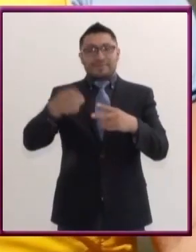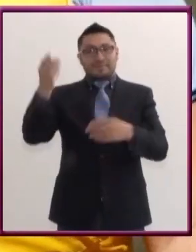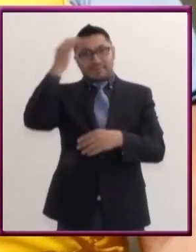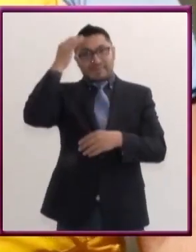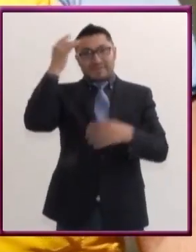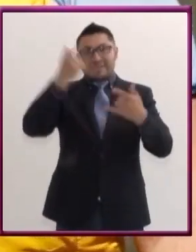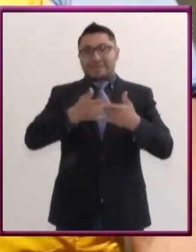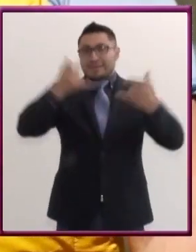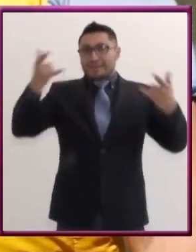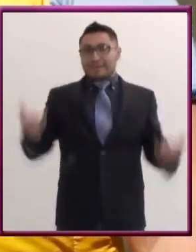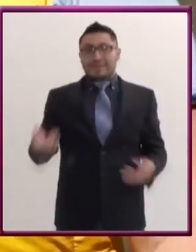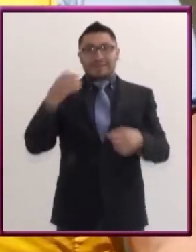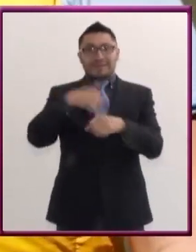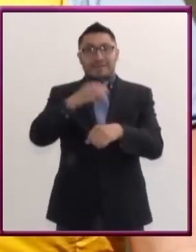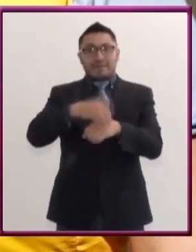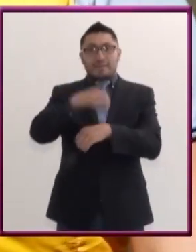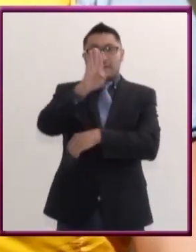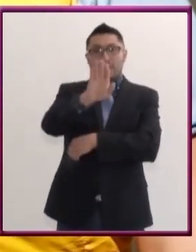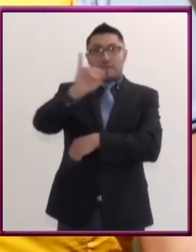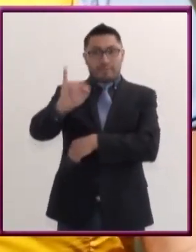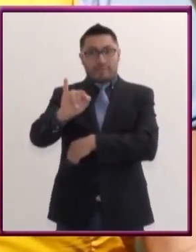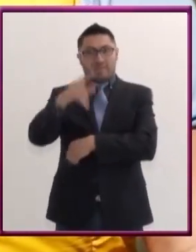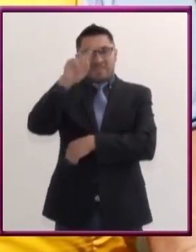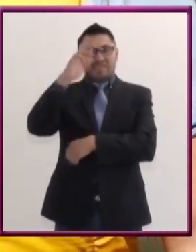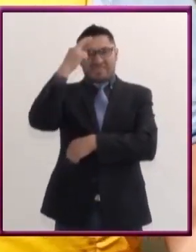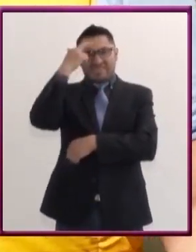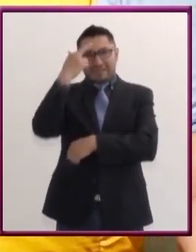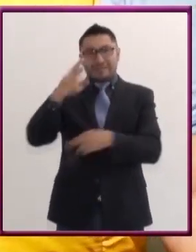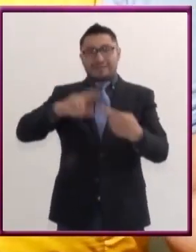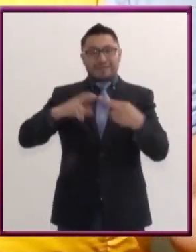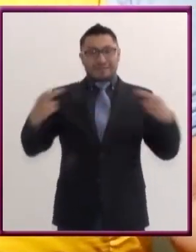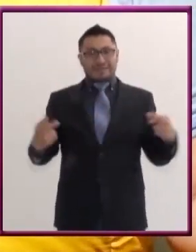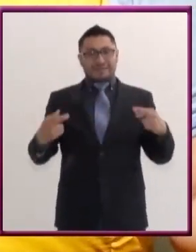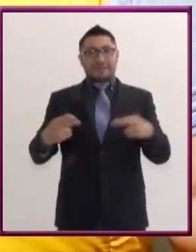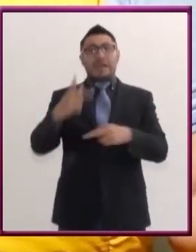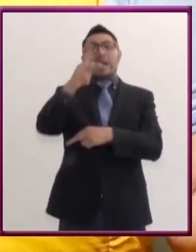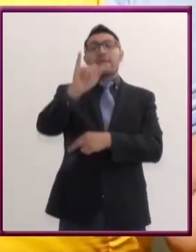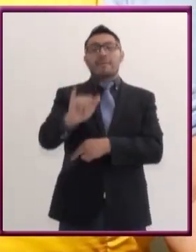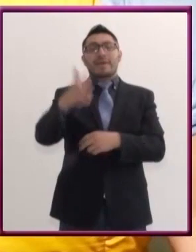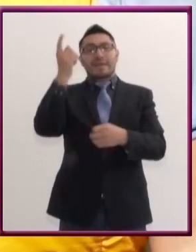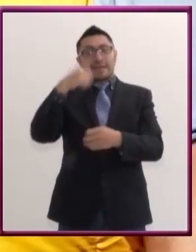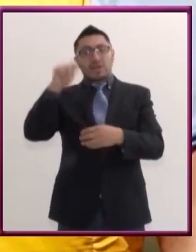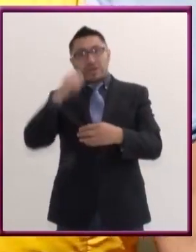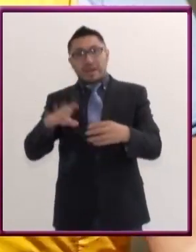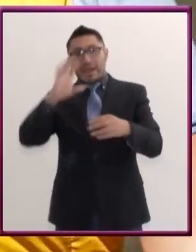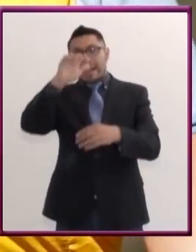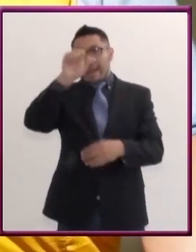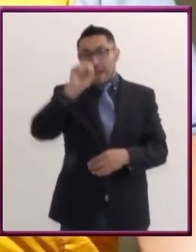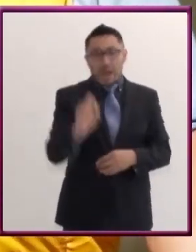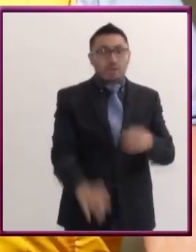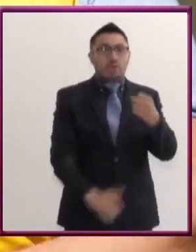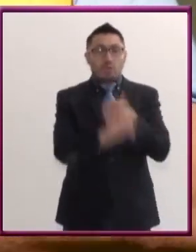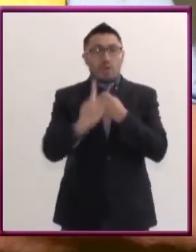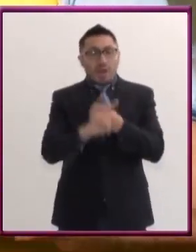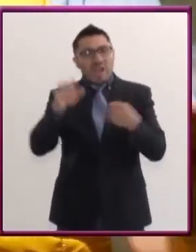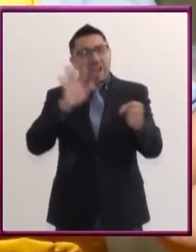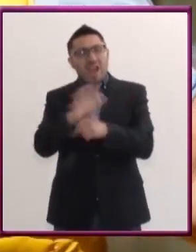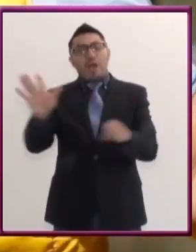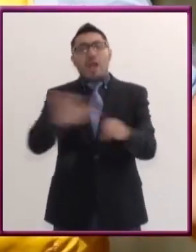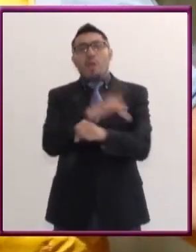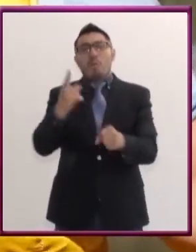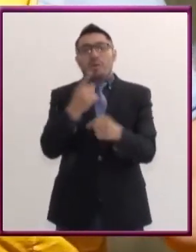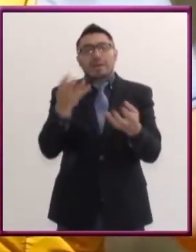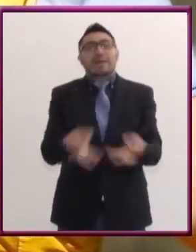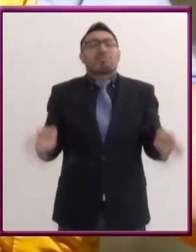pi. ¿Se acuerdan? Su relación con la teoría del caos, de qué trata, por qué es tan importante. Pues todo esto, todos